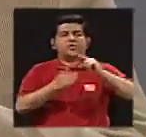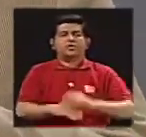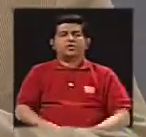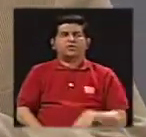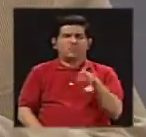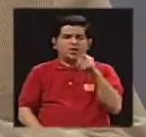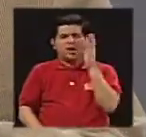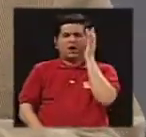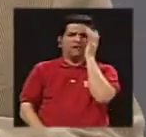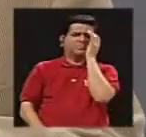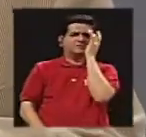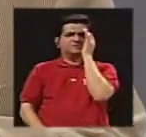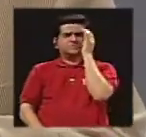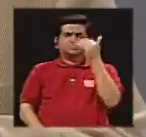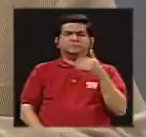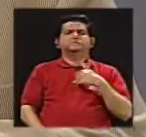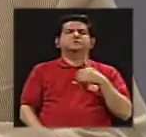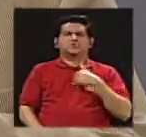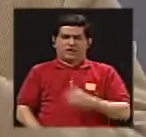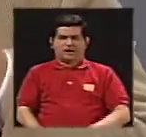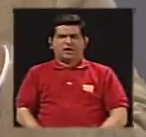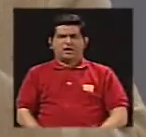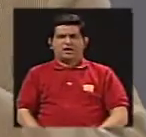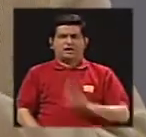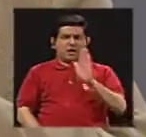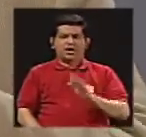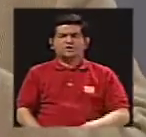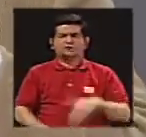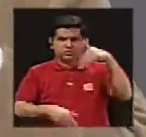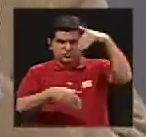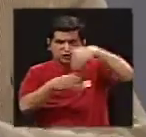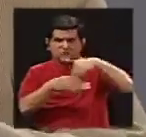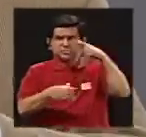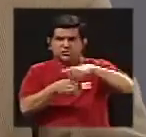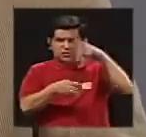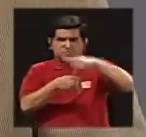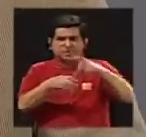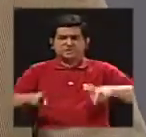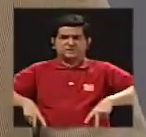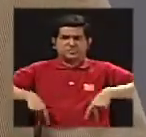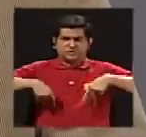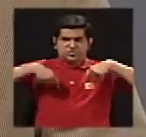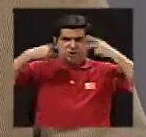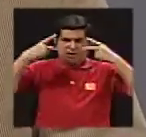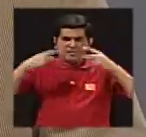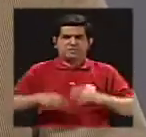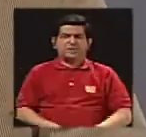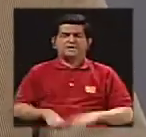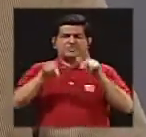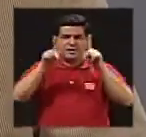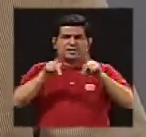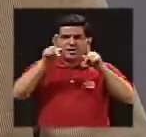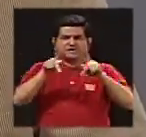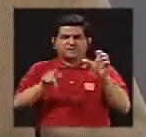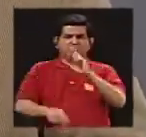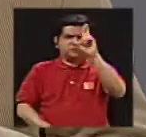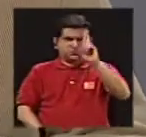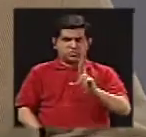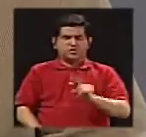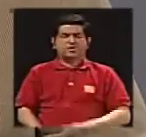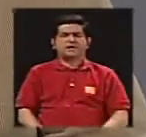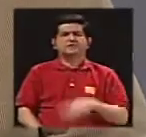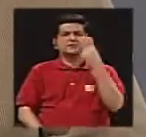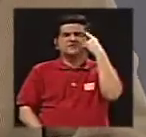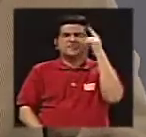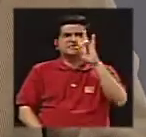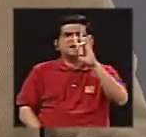preocupado por su eh inserción por su participación en la vida de los de los costarricenses eh pensando en El